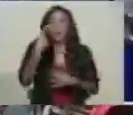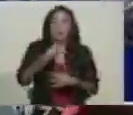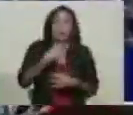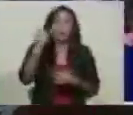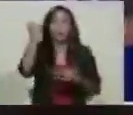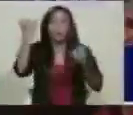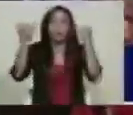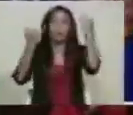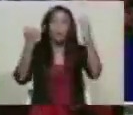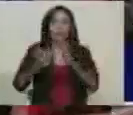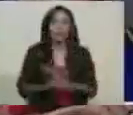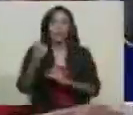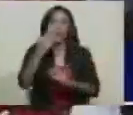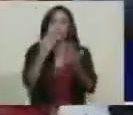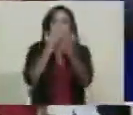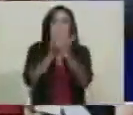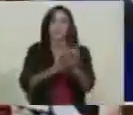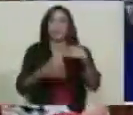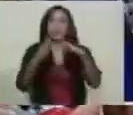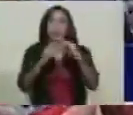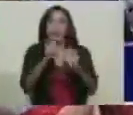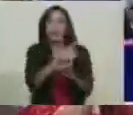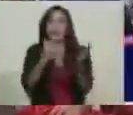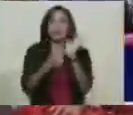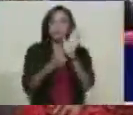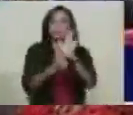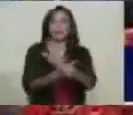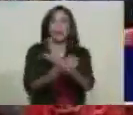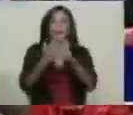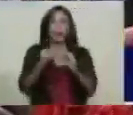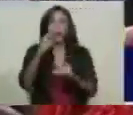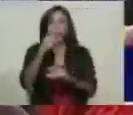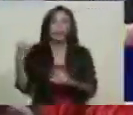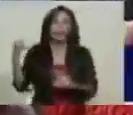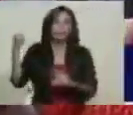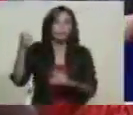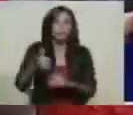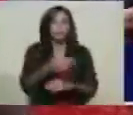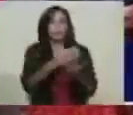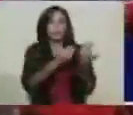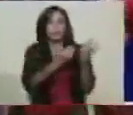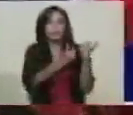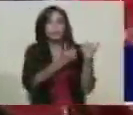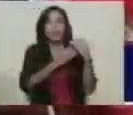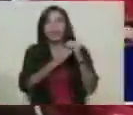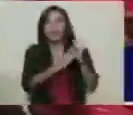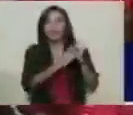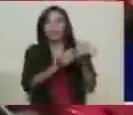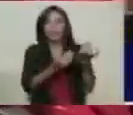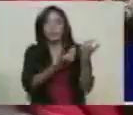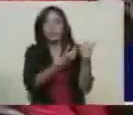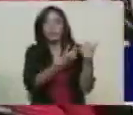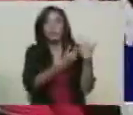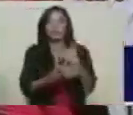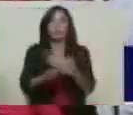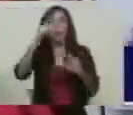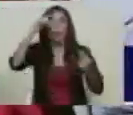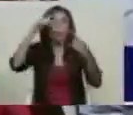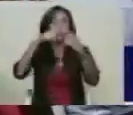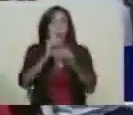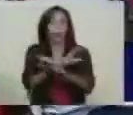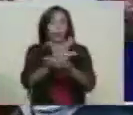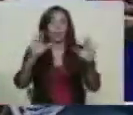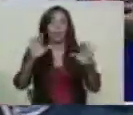ustedes, nuestros cuadros del partido, quienes han venido asumiendo a lo largo de todos estos años tareas,